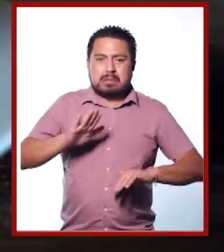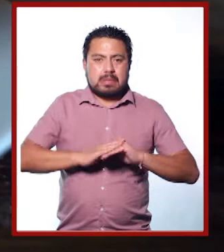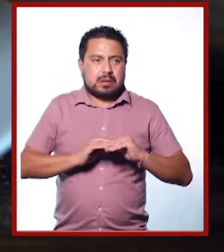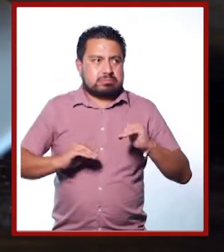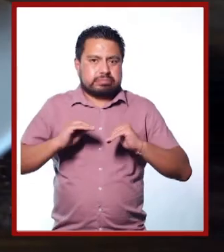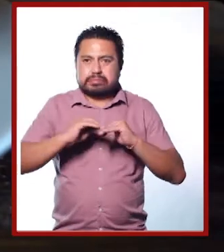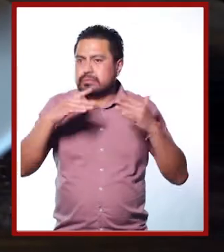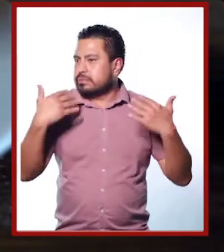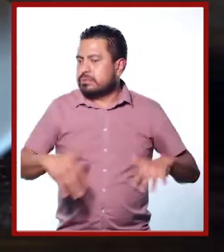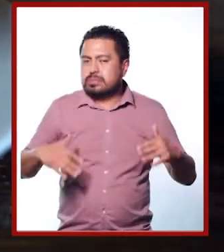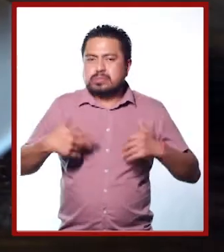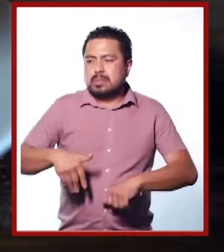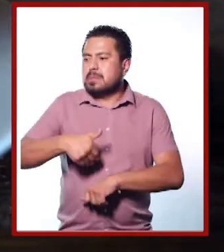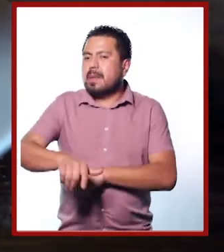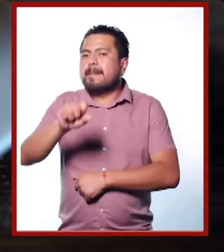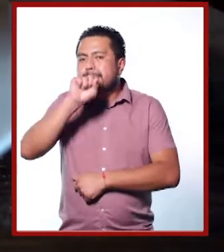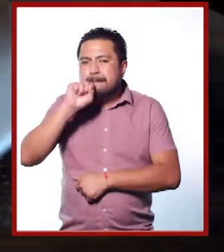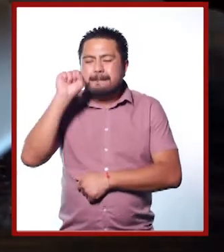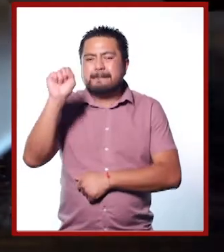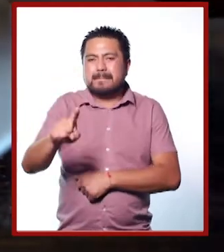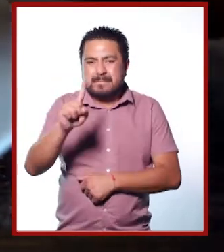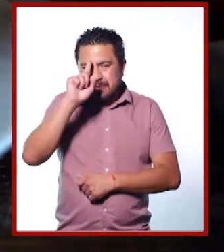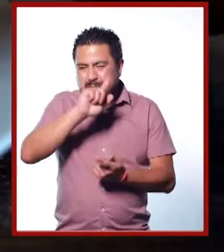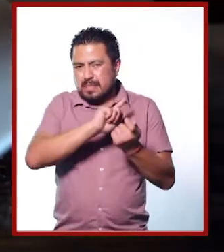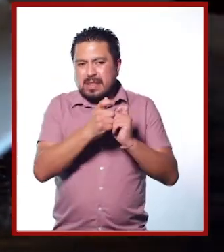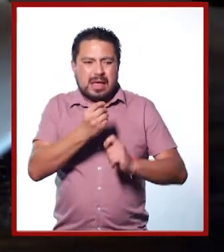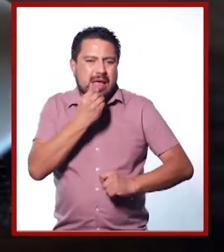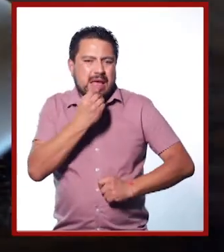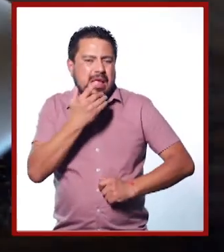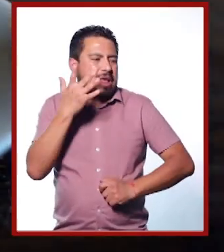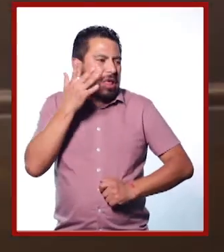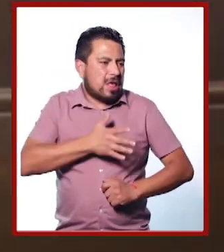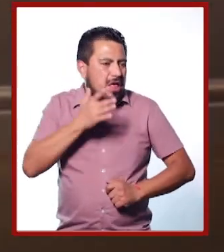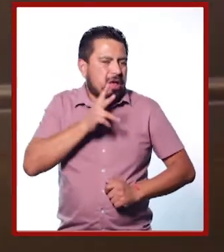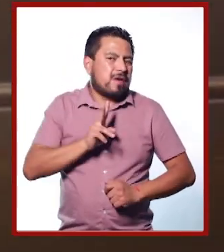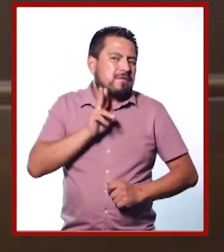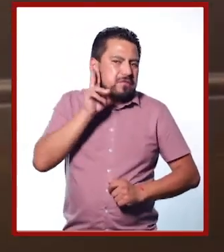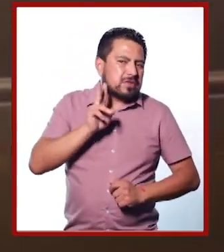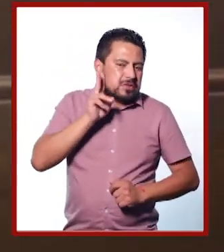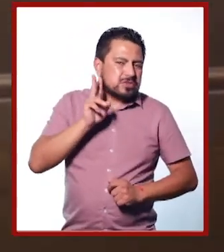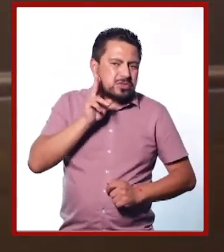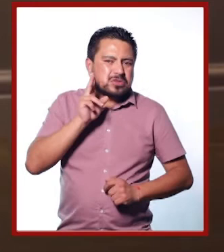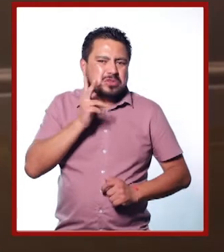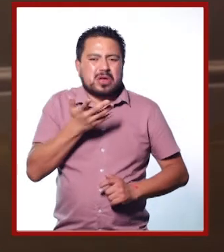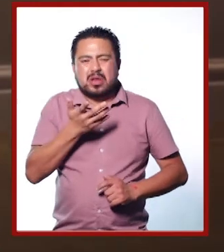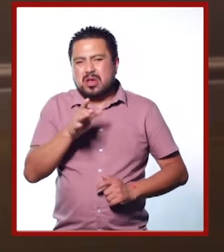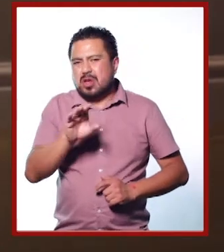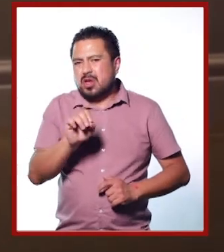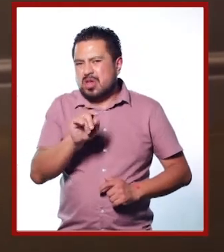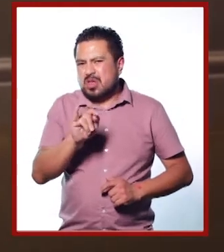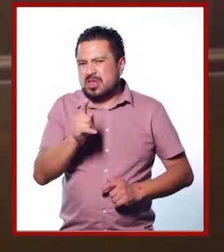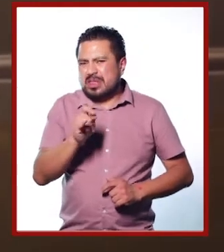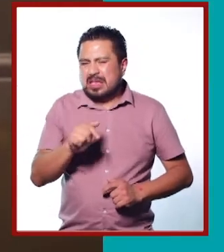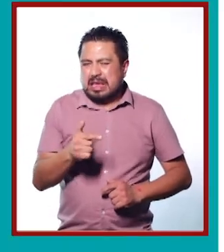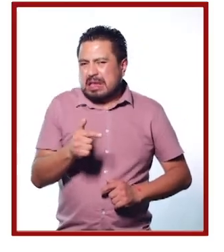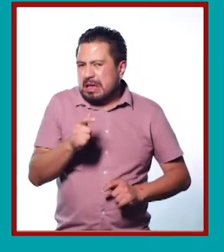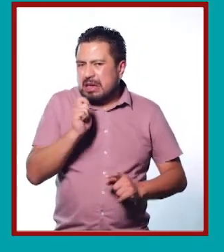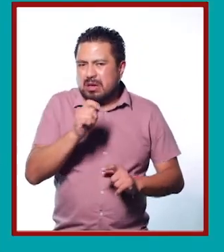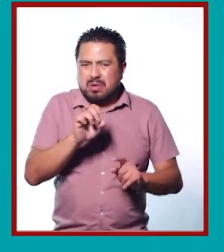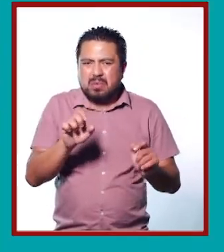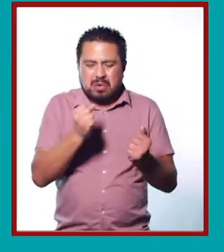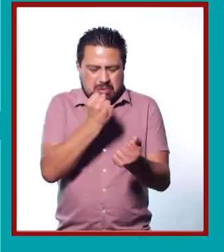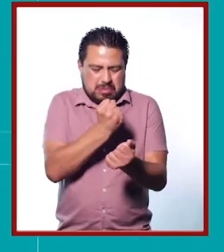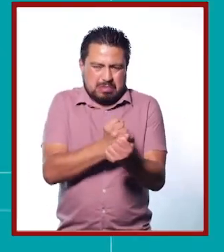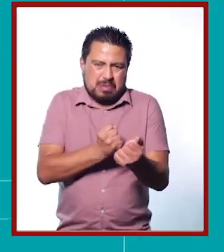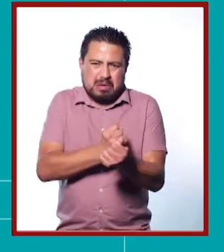altísimos. El índice también de trastornos alimenticios, de adicciones, de cutting, ¿no? O cutting, que es cuando